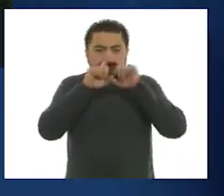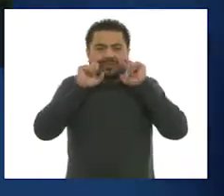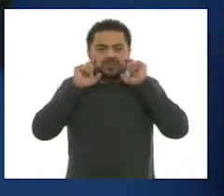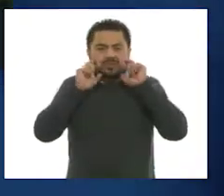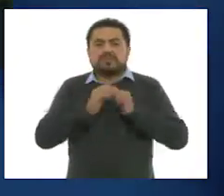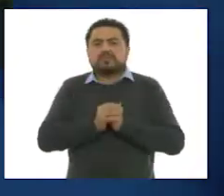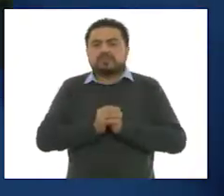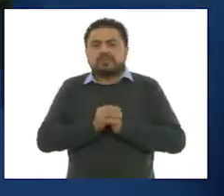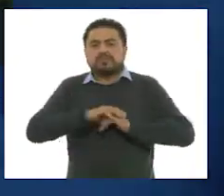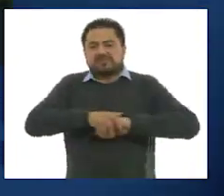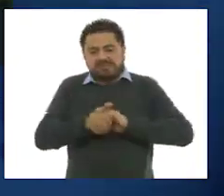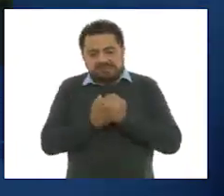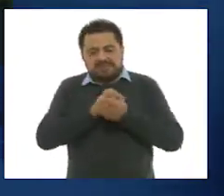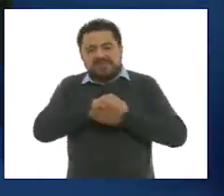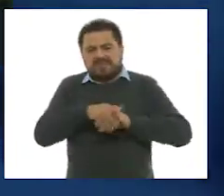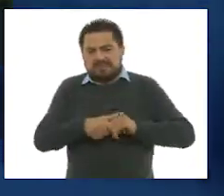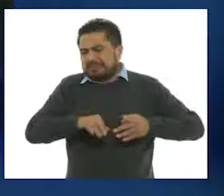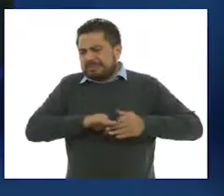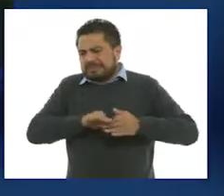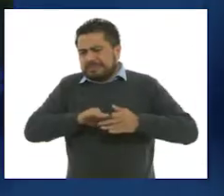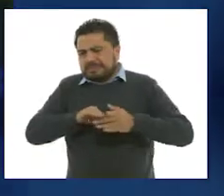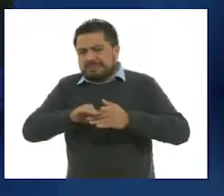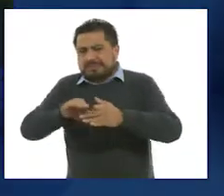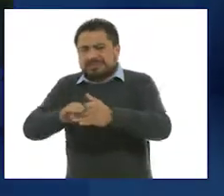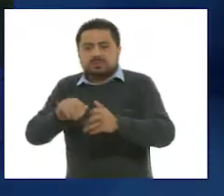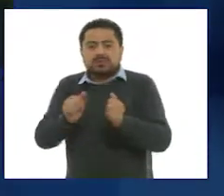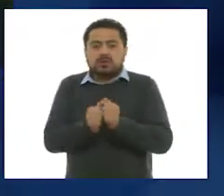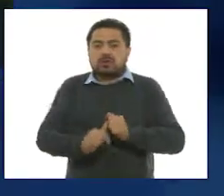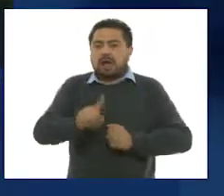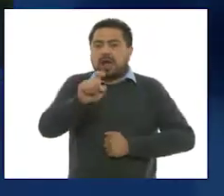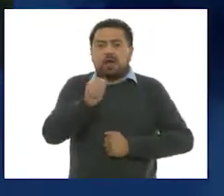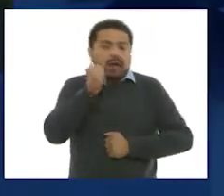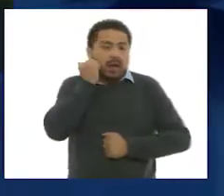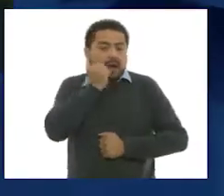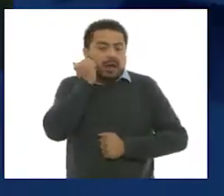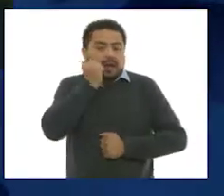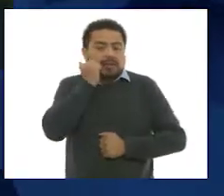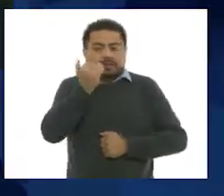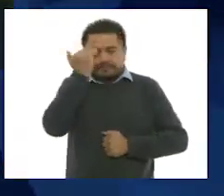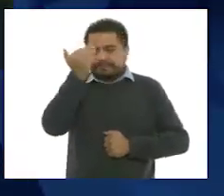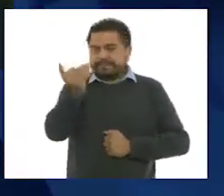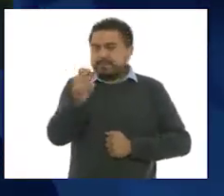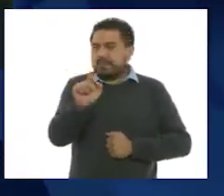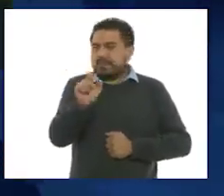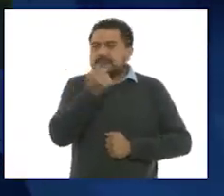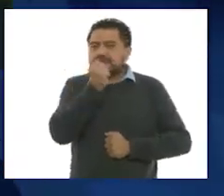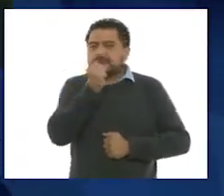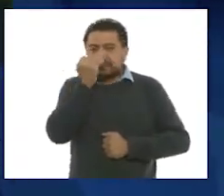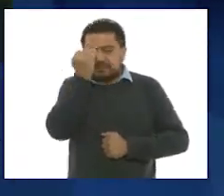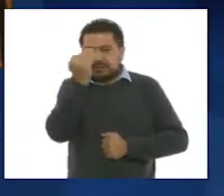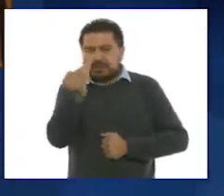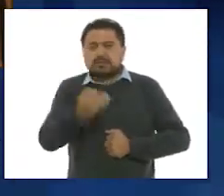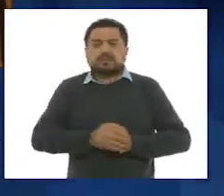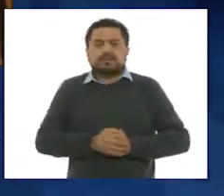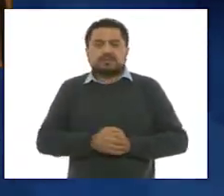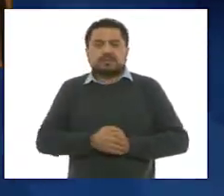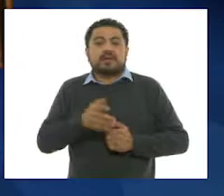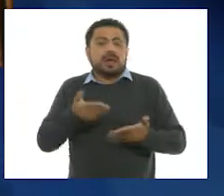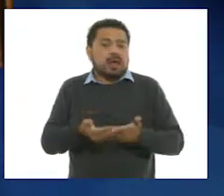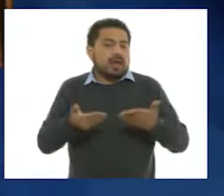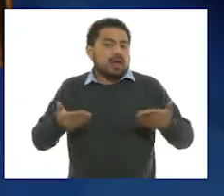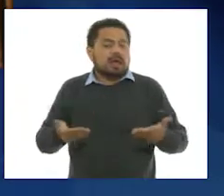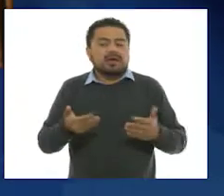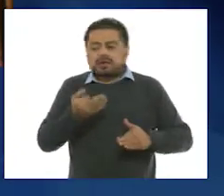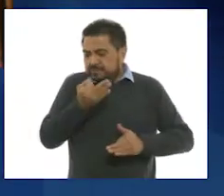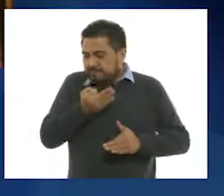cubrebocas. Lava tus manos frecuentemente con agua y con jabón por lo menos durante 20 segundos. Ahora